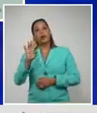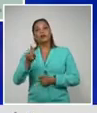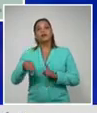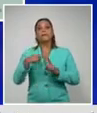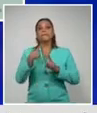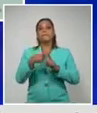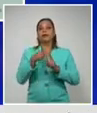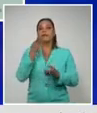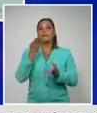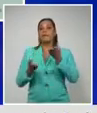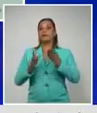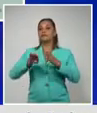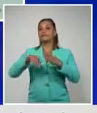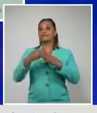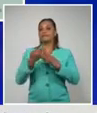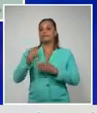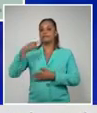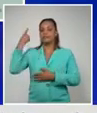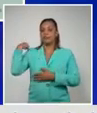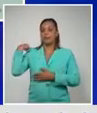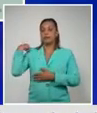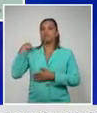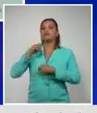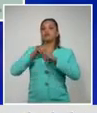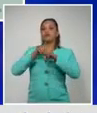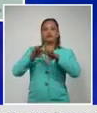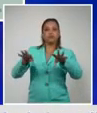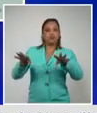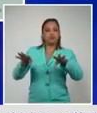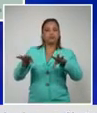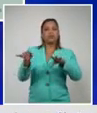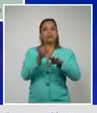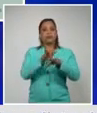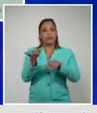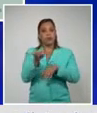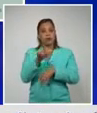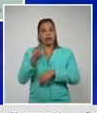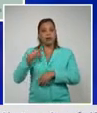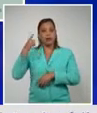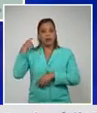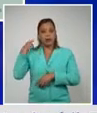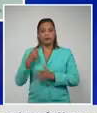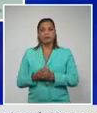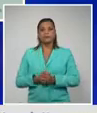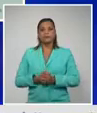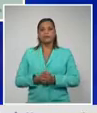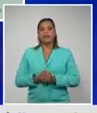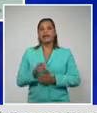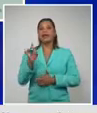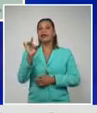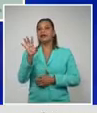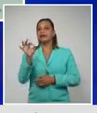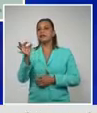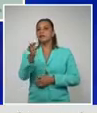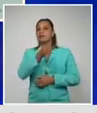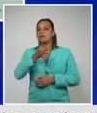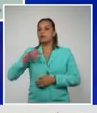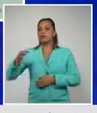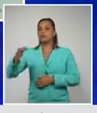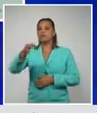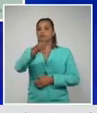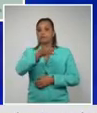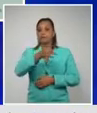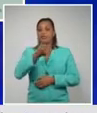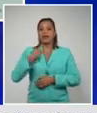anterior, dispersos, también como ha sido el comportamiento, en sus 15 municipios. Ayer